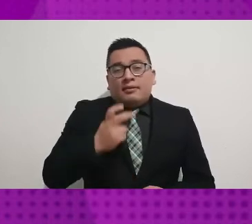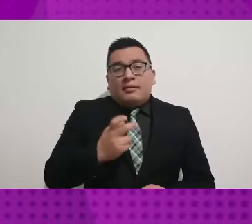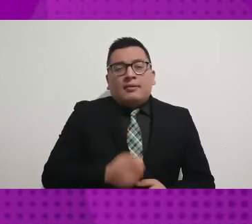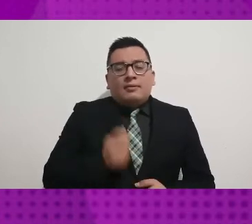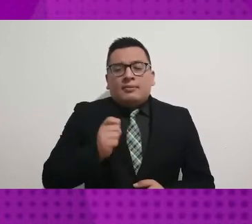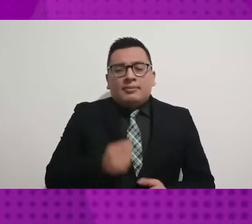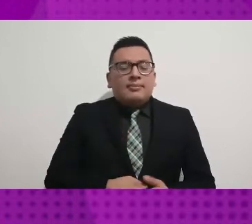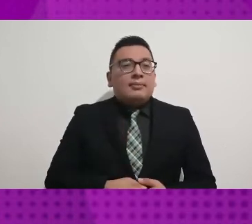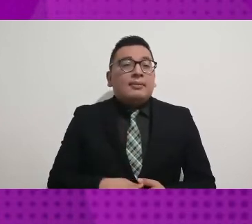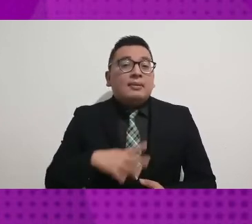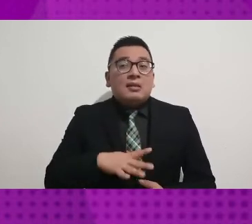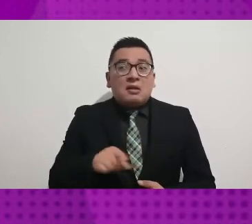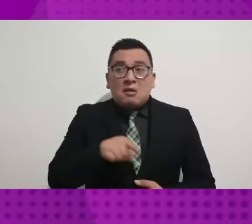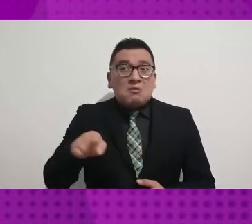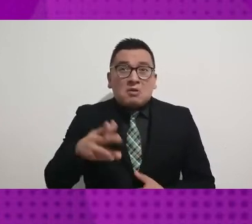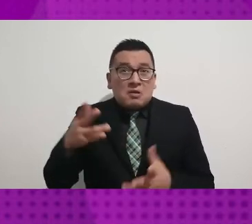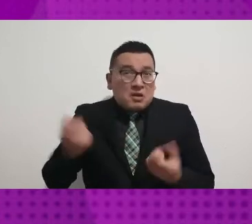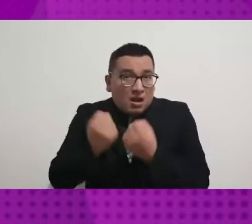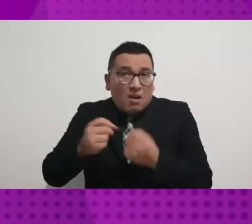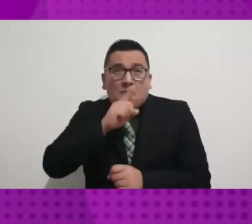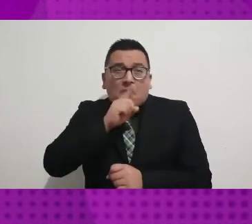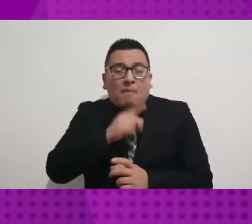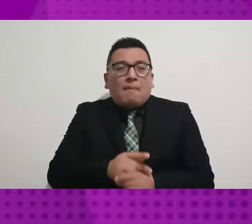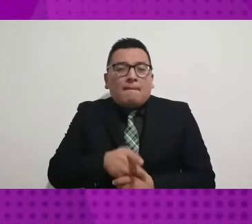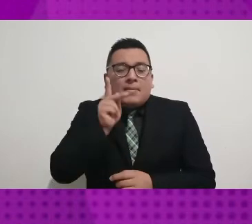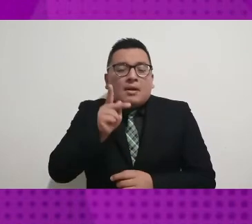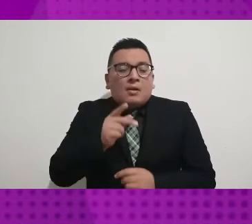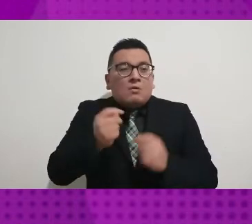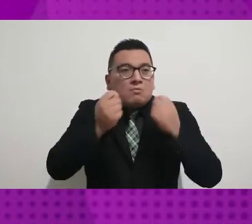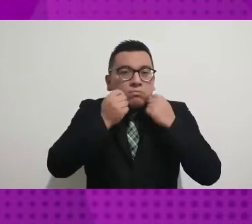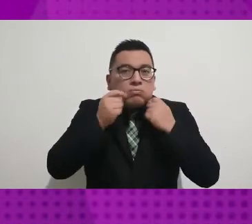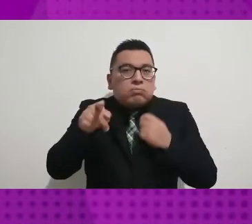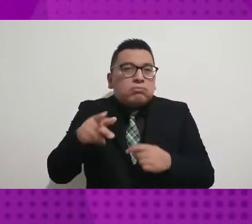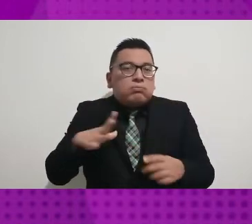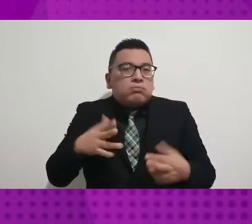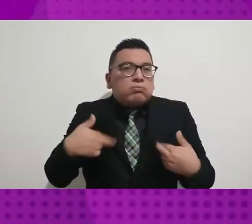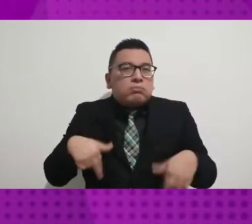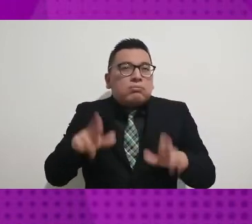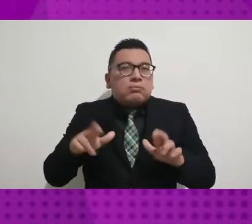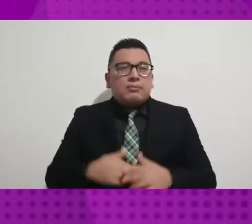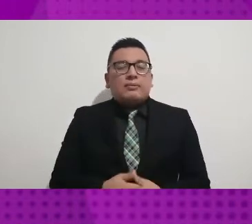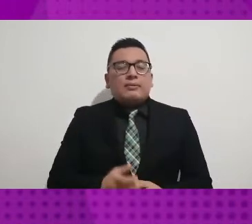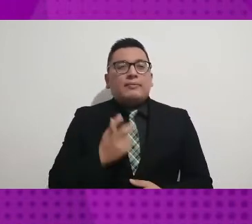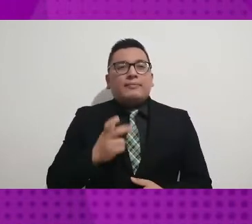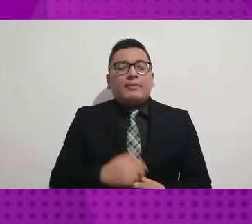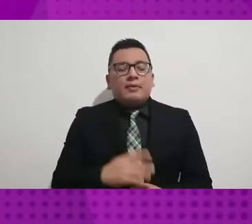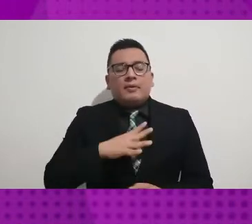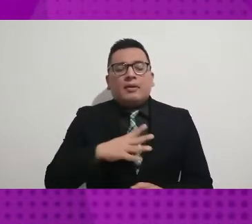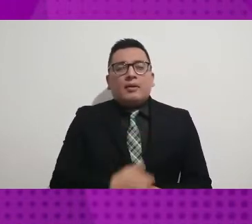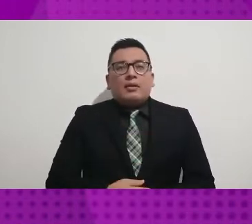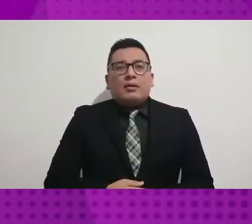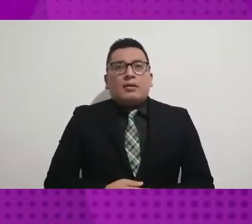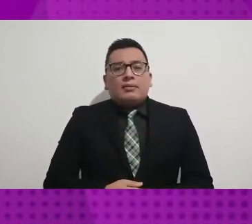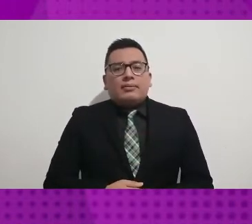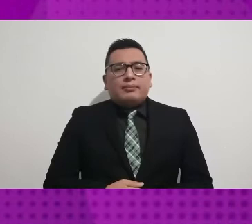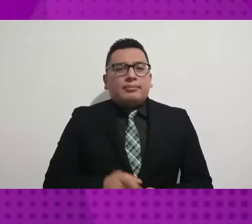mejor manera posible que aquellos que no obtuvieron el primer lugar, de alguna manera ese voto se vea representado. Y en ese sentido me parece